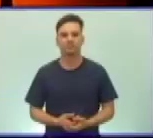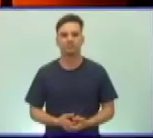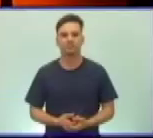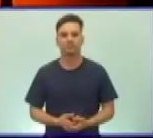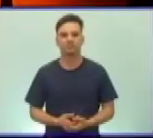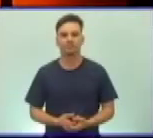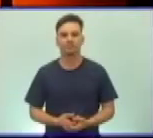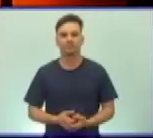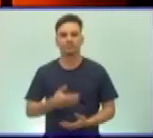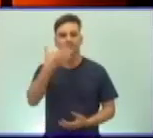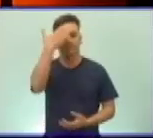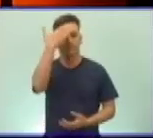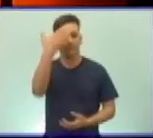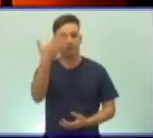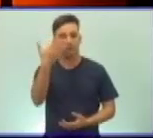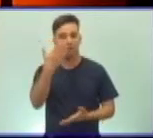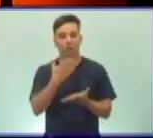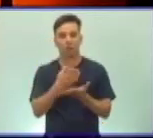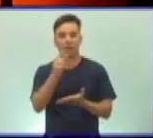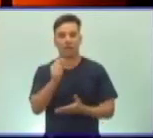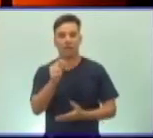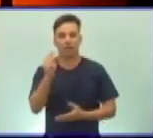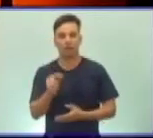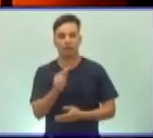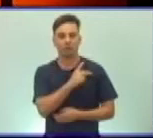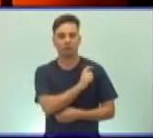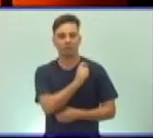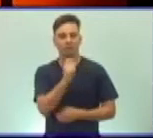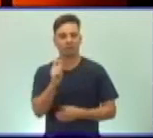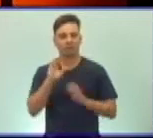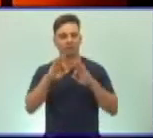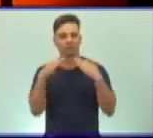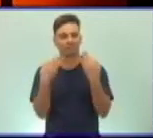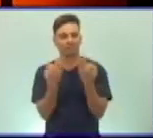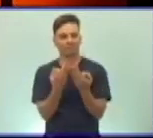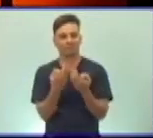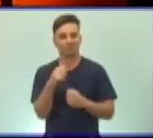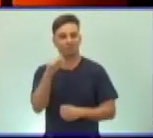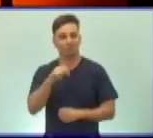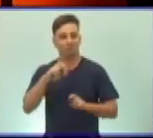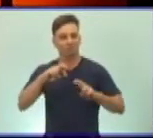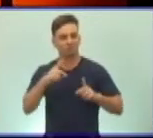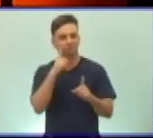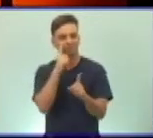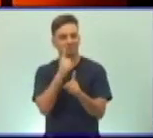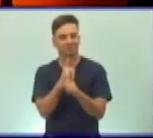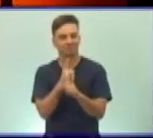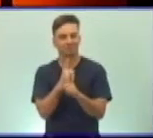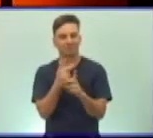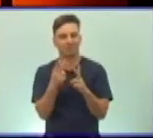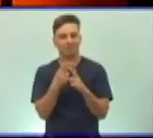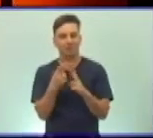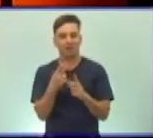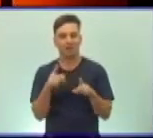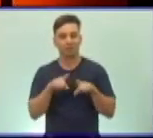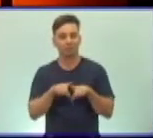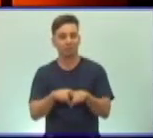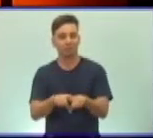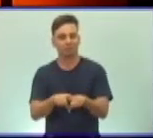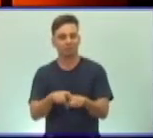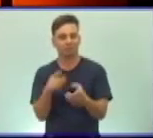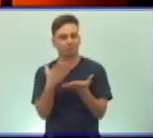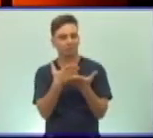Saludos estudiantes, profesores y familiares. Hoy nos volvemos a encontrar para seguir compartiendo